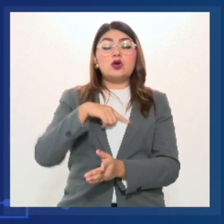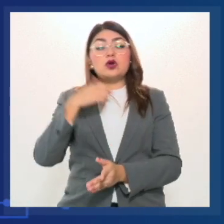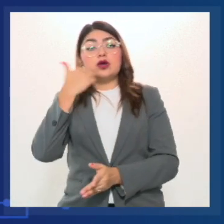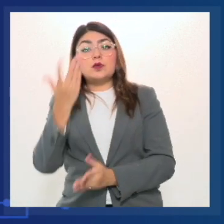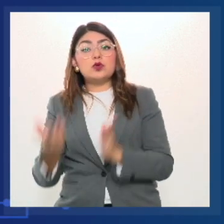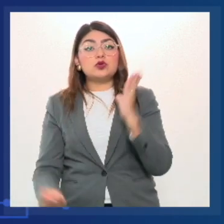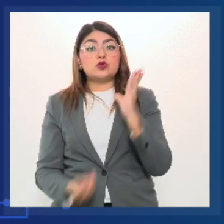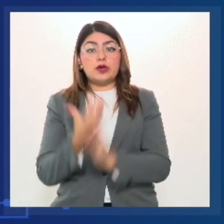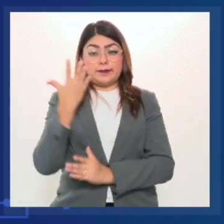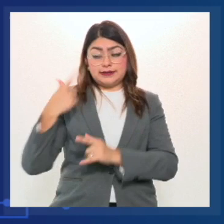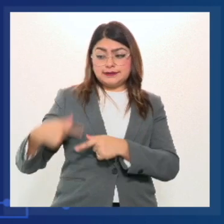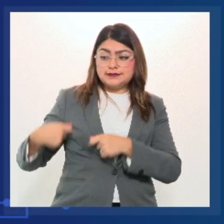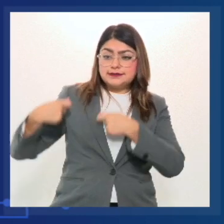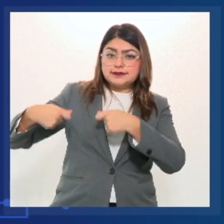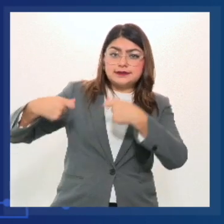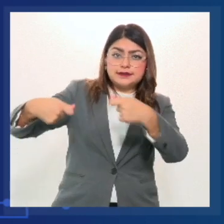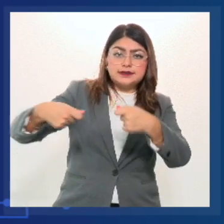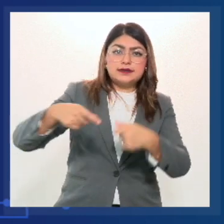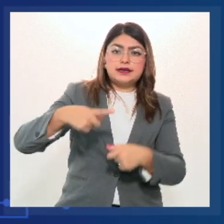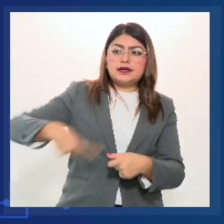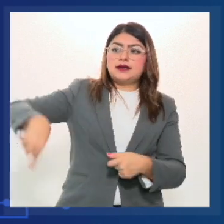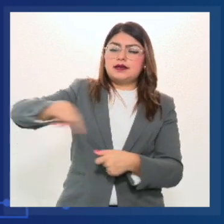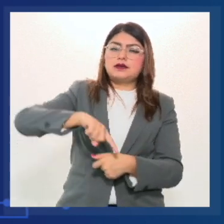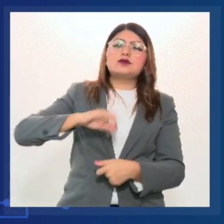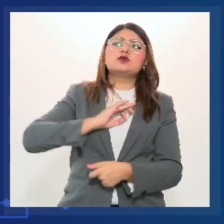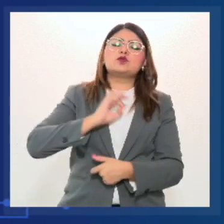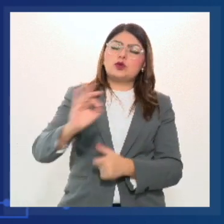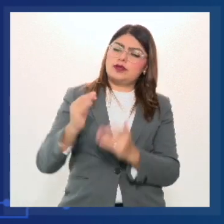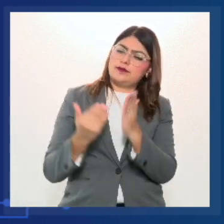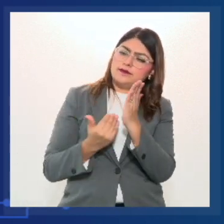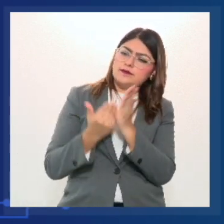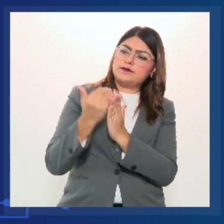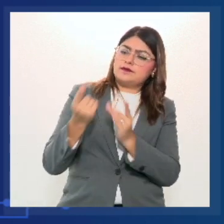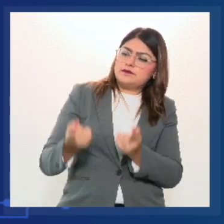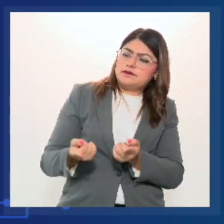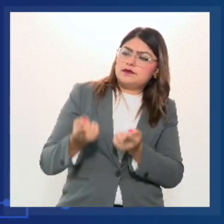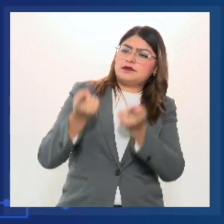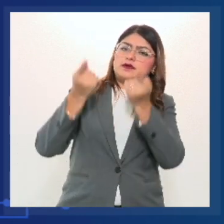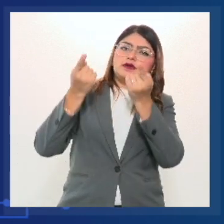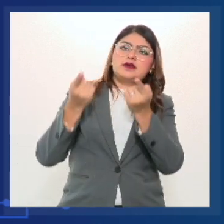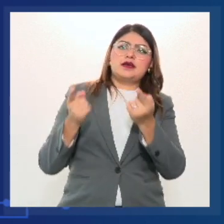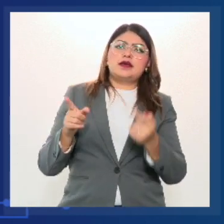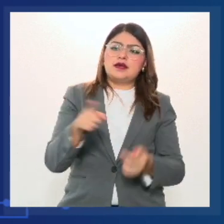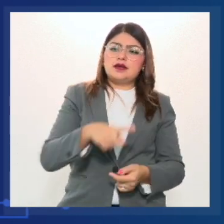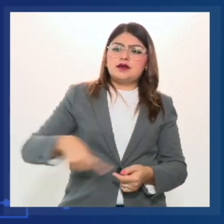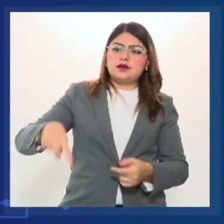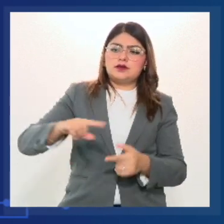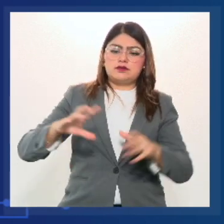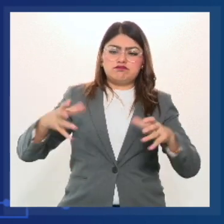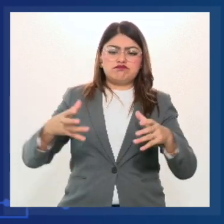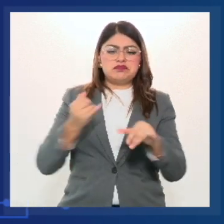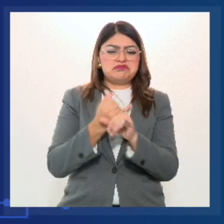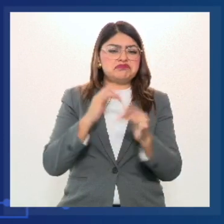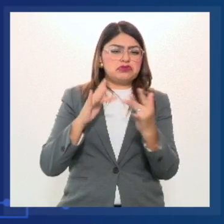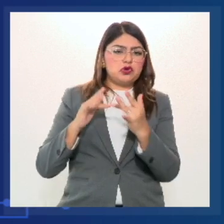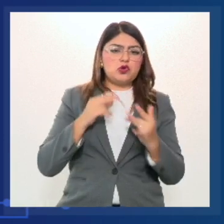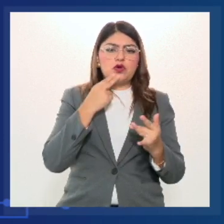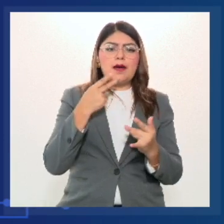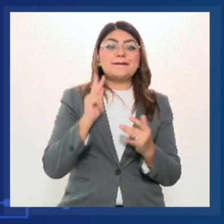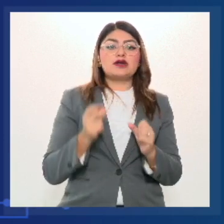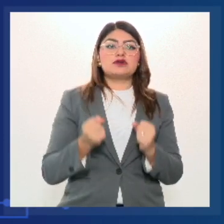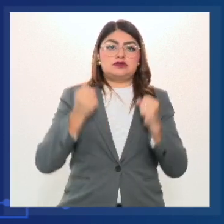nuevas generaciones crezcan en un entorno digital seguro, donde sus derechos y